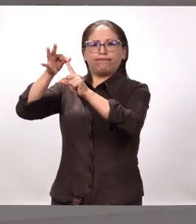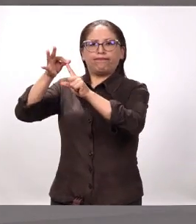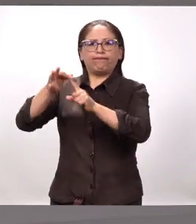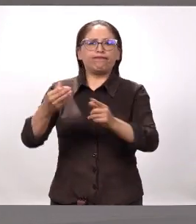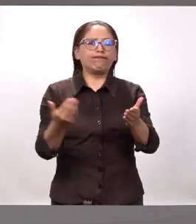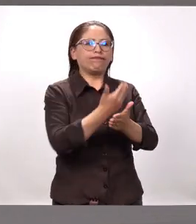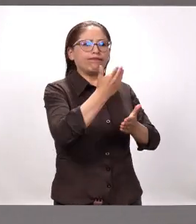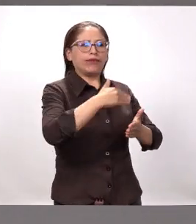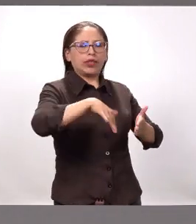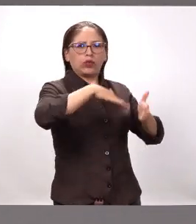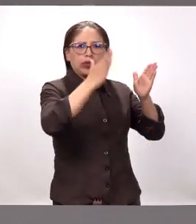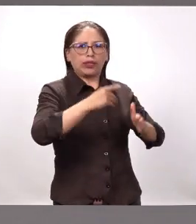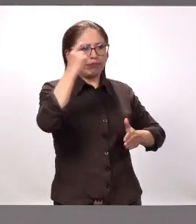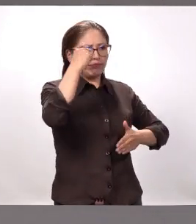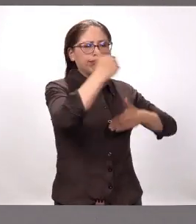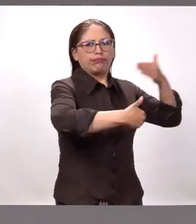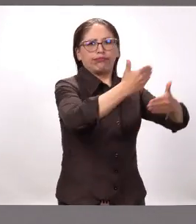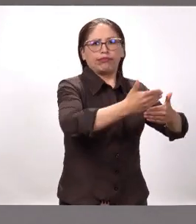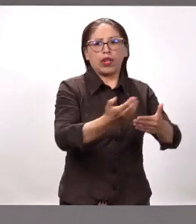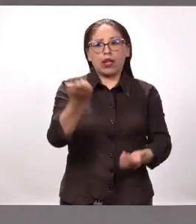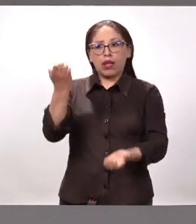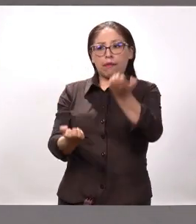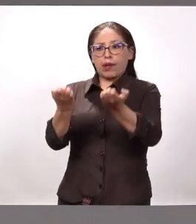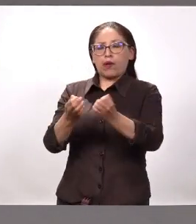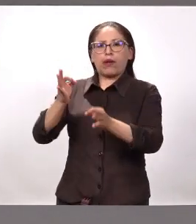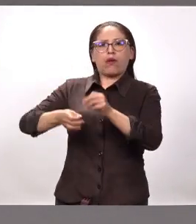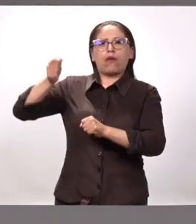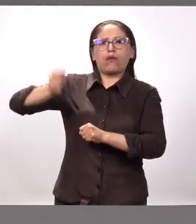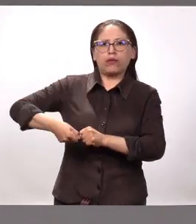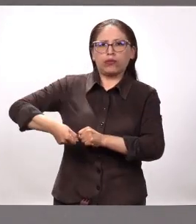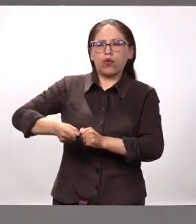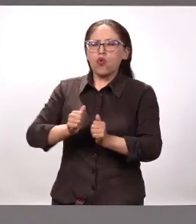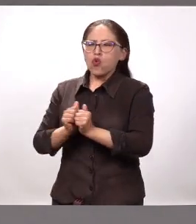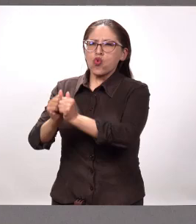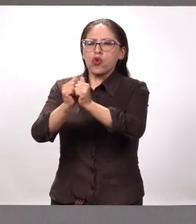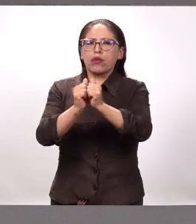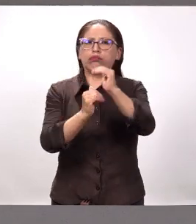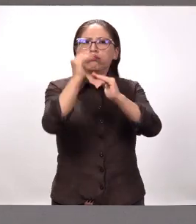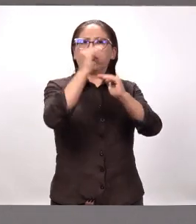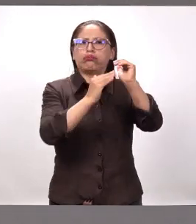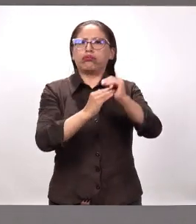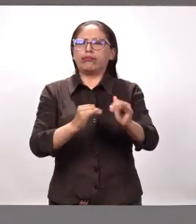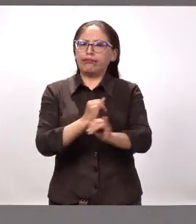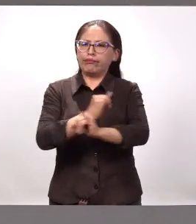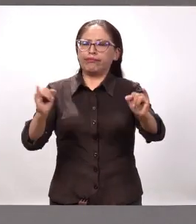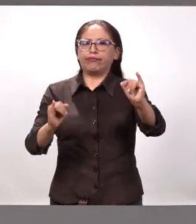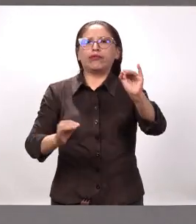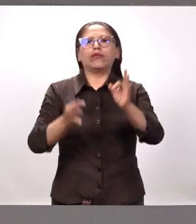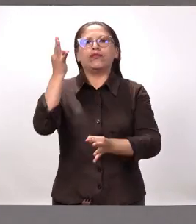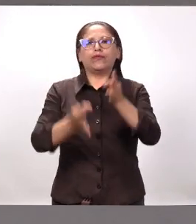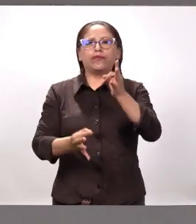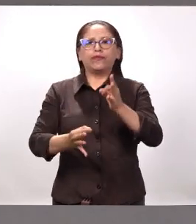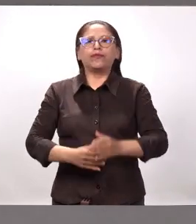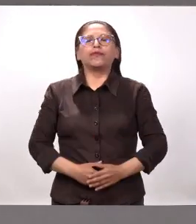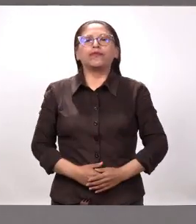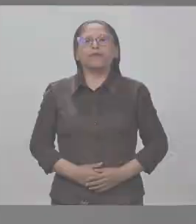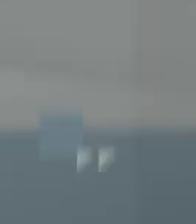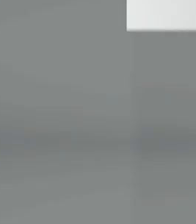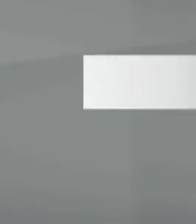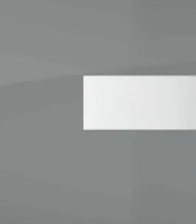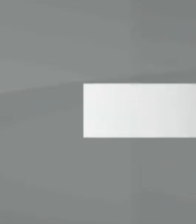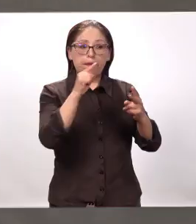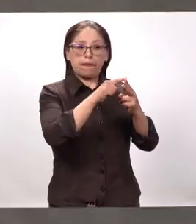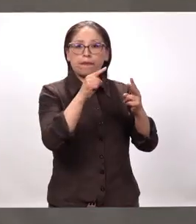especializados crearemos expedientes digitales evaluaré públicamente a los jueces juntos construyamos una justicia